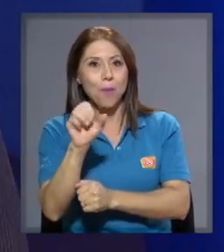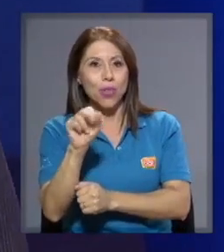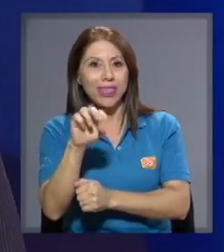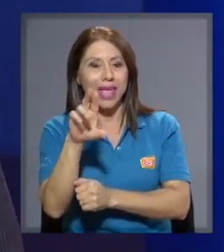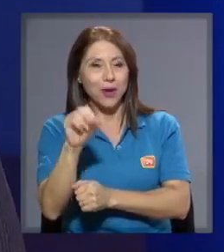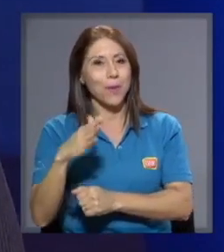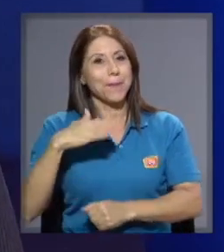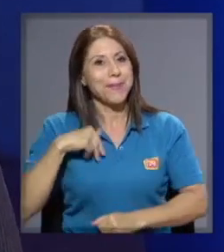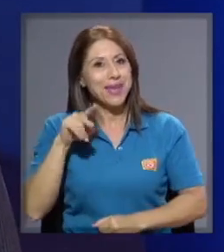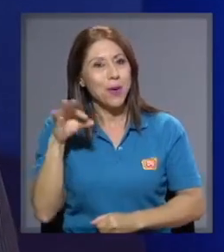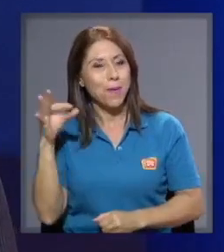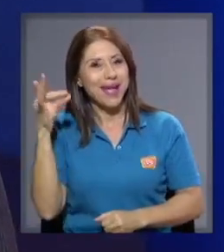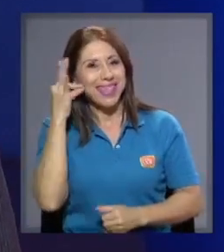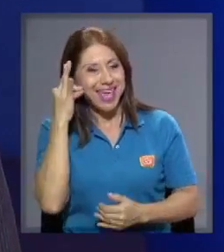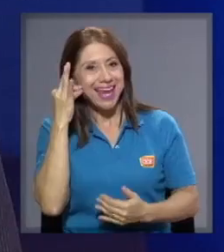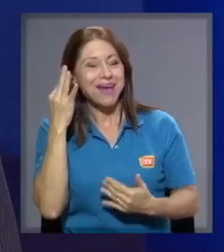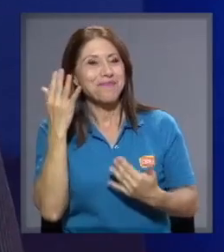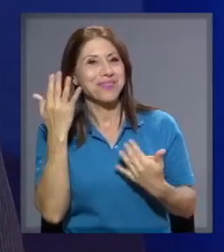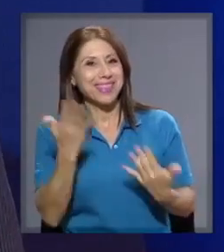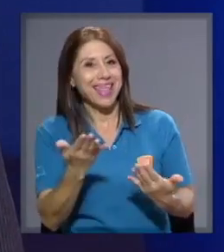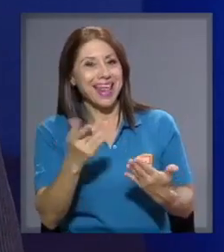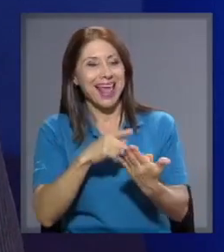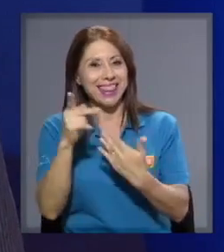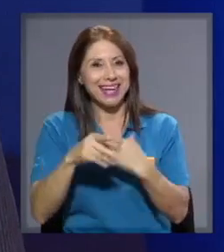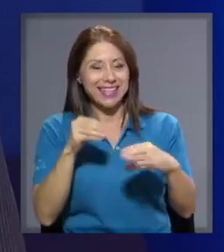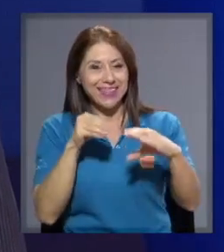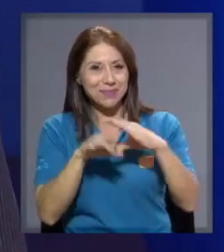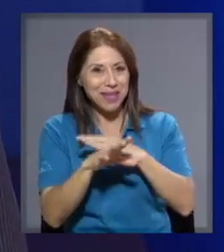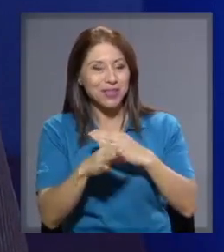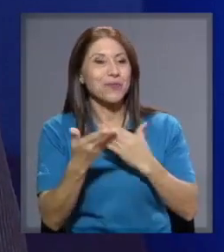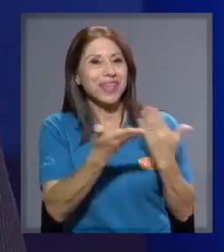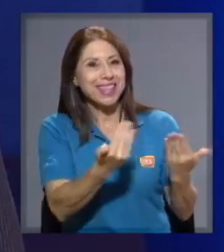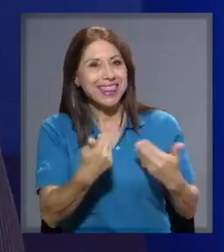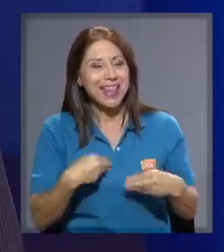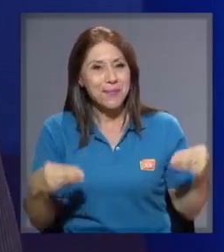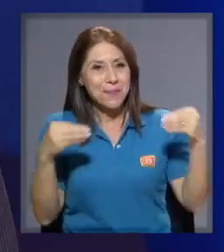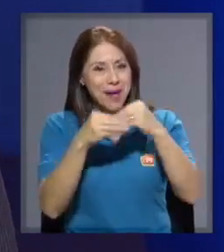mi compañera de la tele revista espectro quienes tiene más información